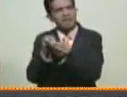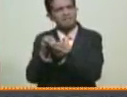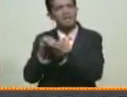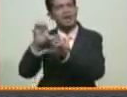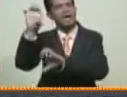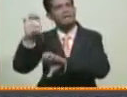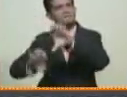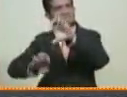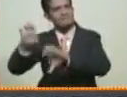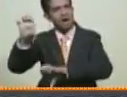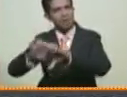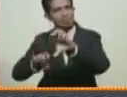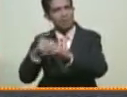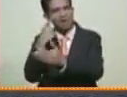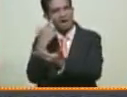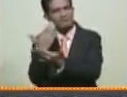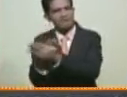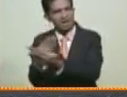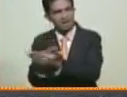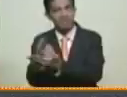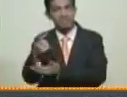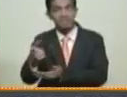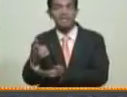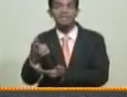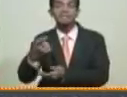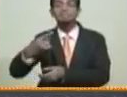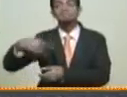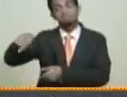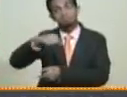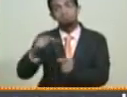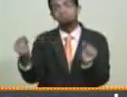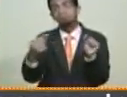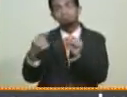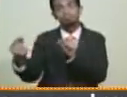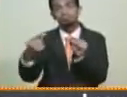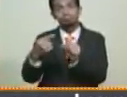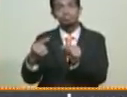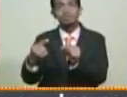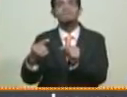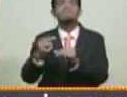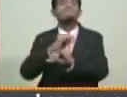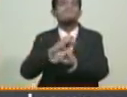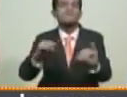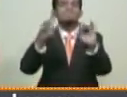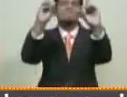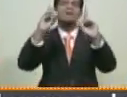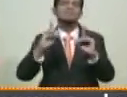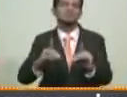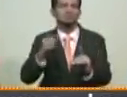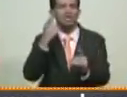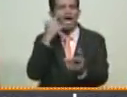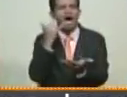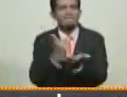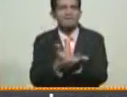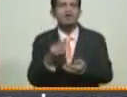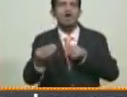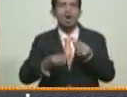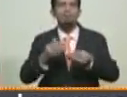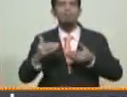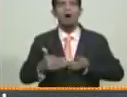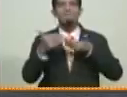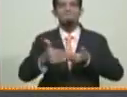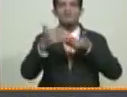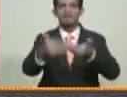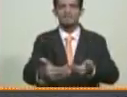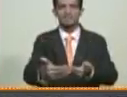revisamos y en esa revisión tomamos las decisiones que correspondan para seguir avanzando. Lo cierto de todo esto, ya el compañero